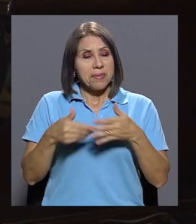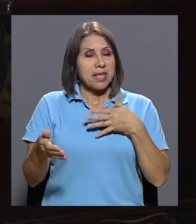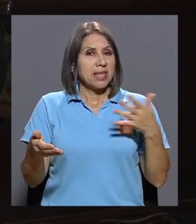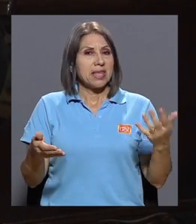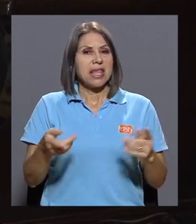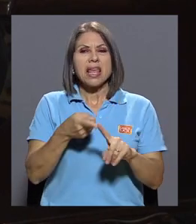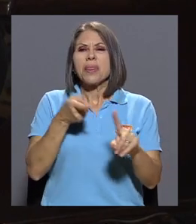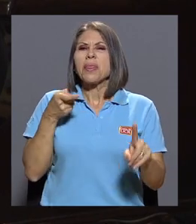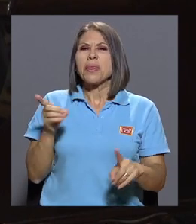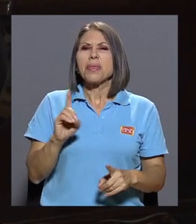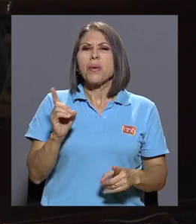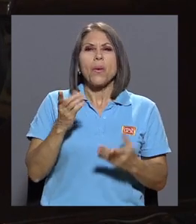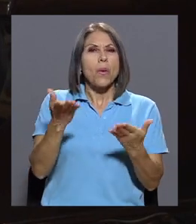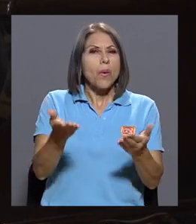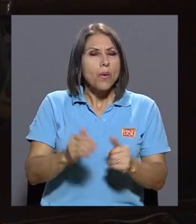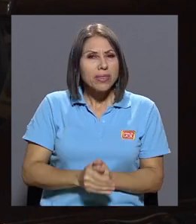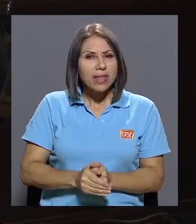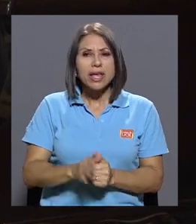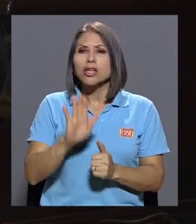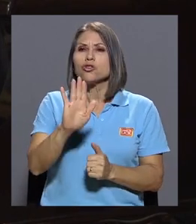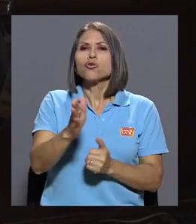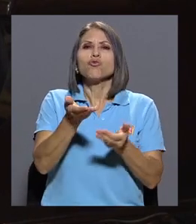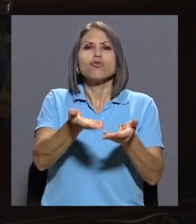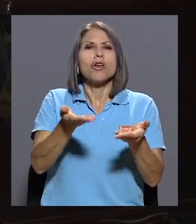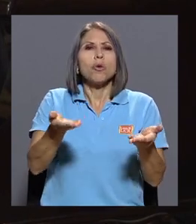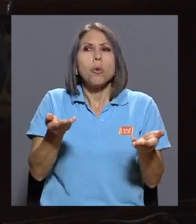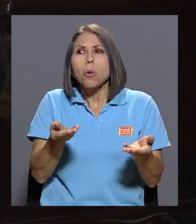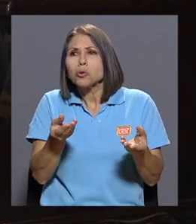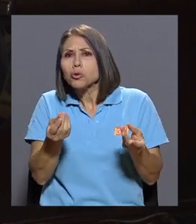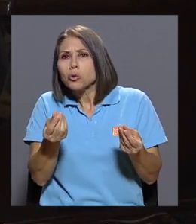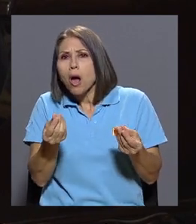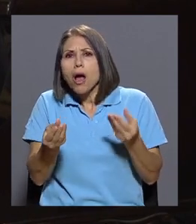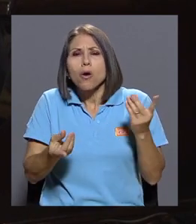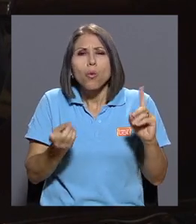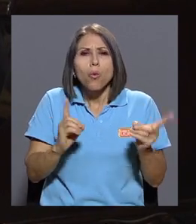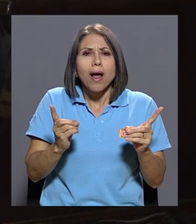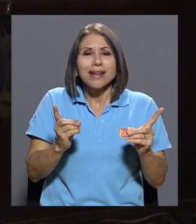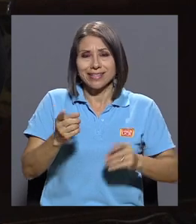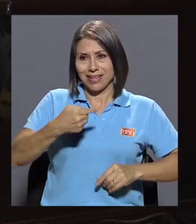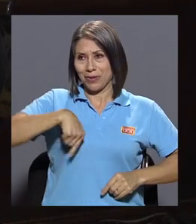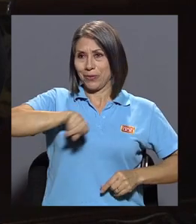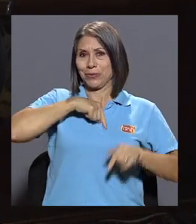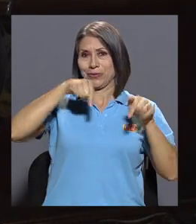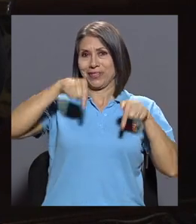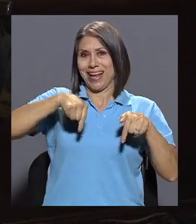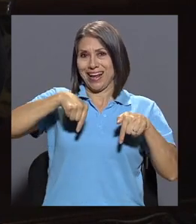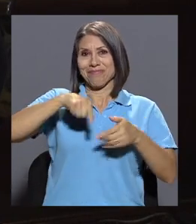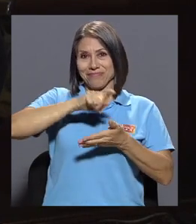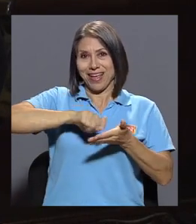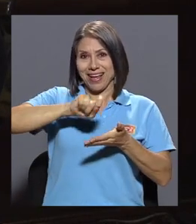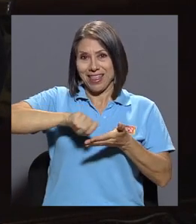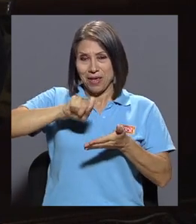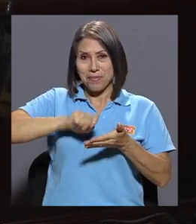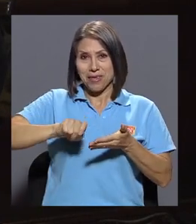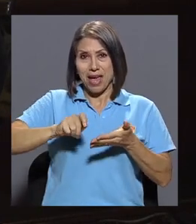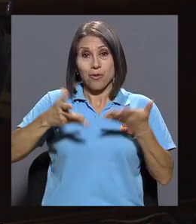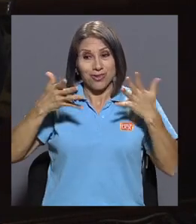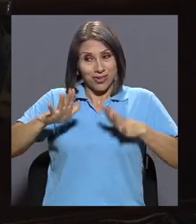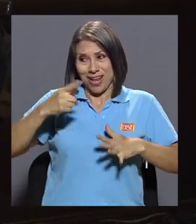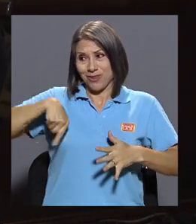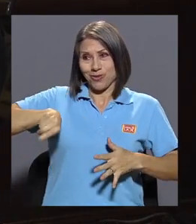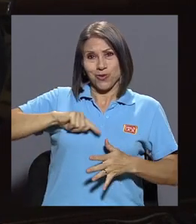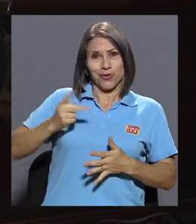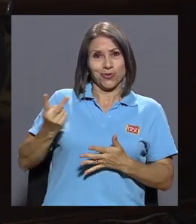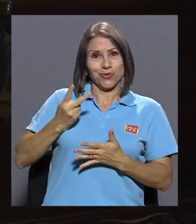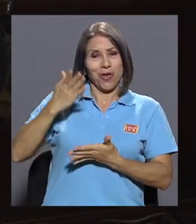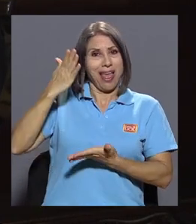independientemente, digamos, de dónde vienen, de cuáles son sus recursos. Y nosotros acá en la academia, después de jubilados,